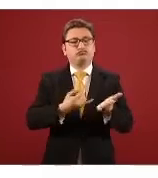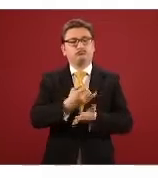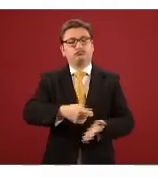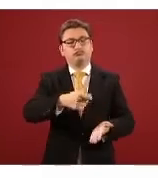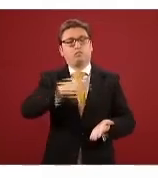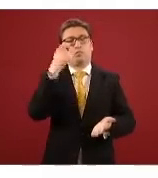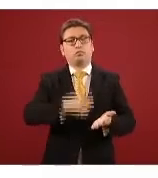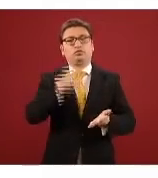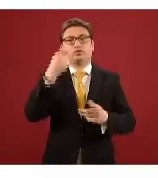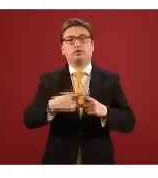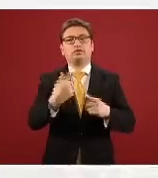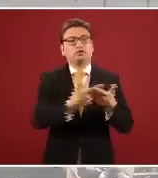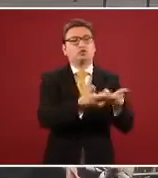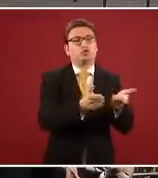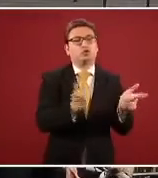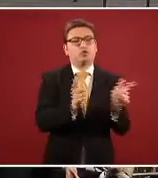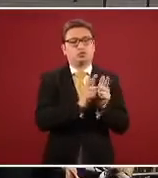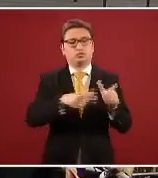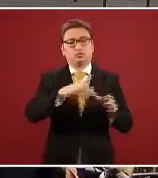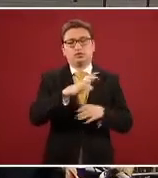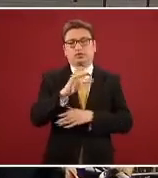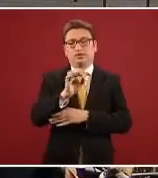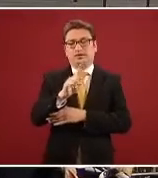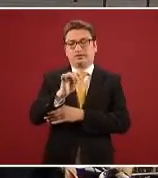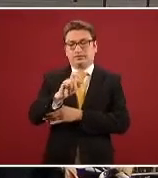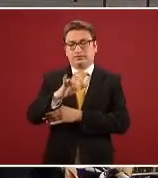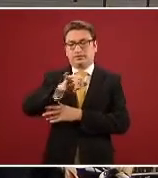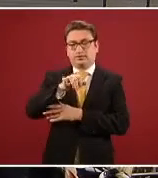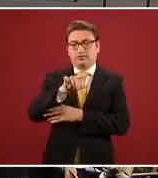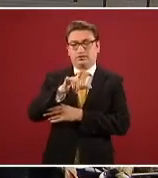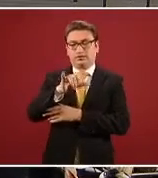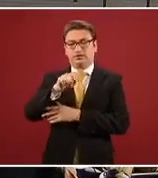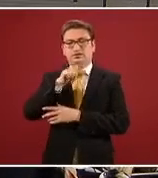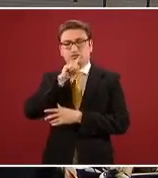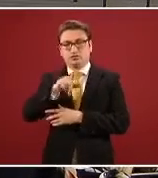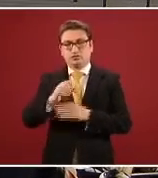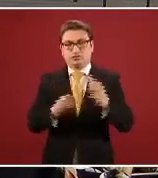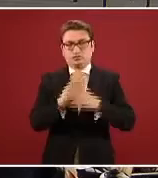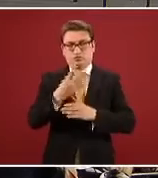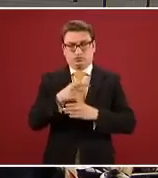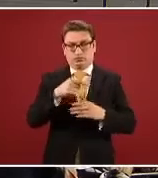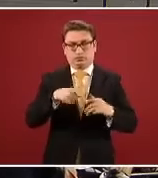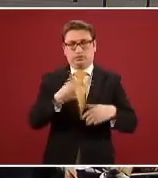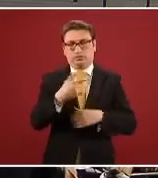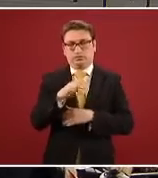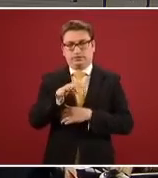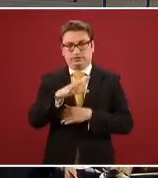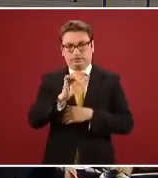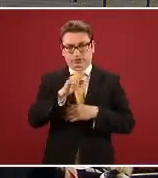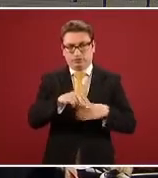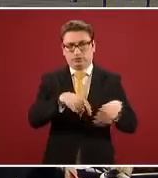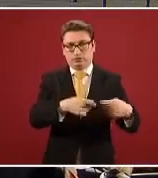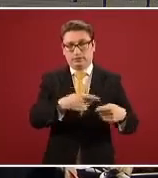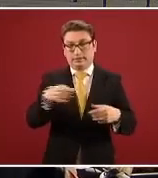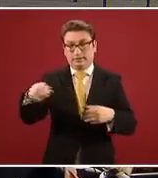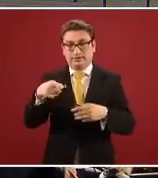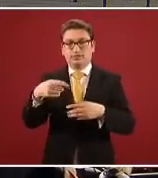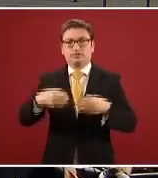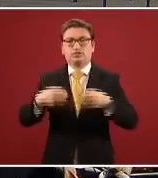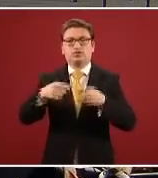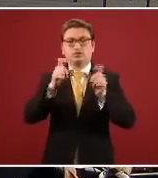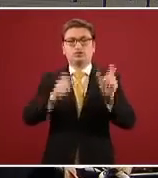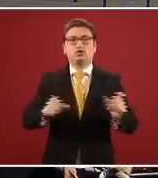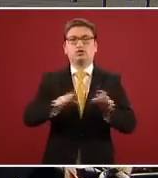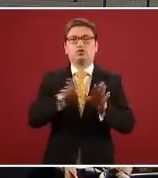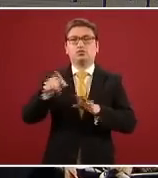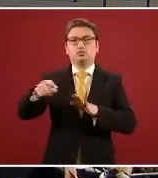favorables al grupo del Cártel Jalisco Nueva Generación. Adelante, por favor. Este es el esquema en el cual el magistrado operaba con un